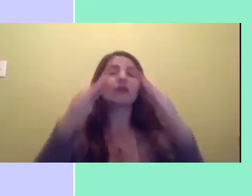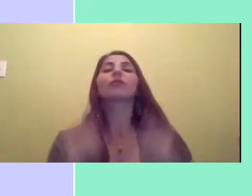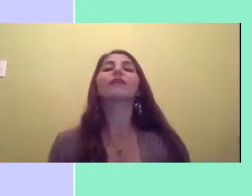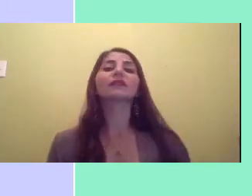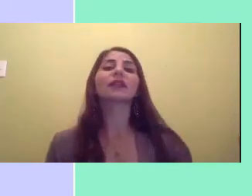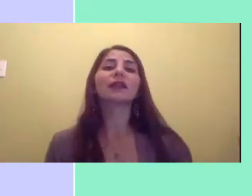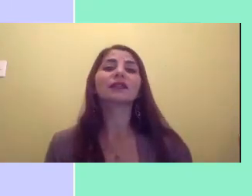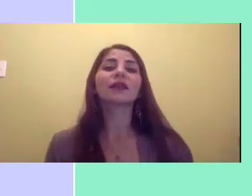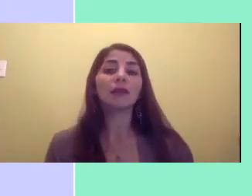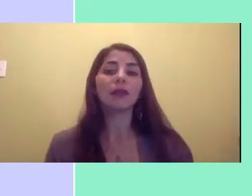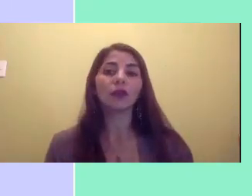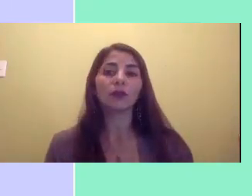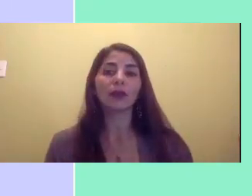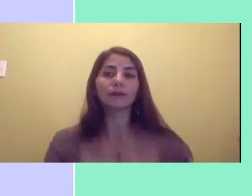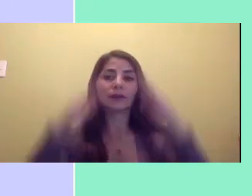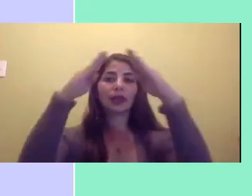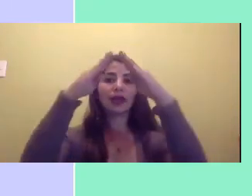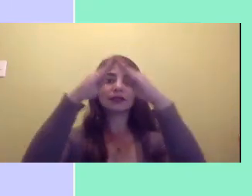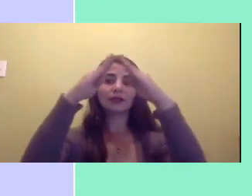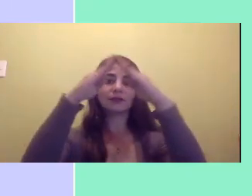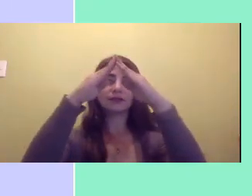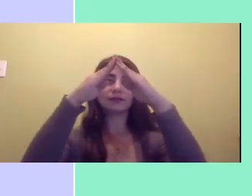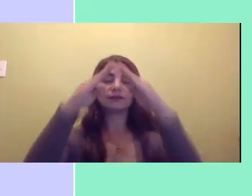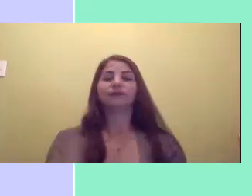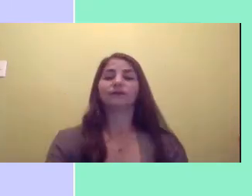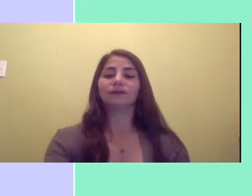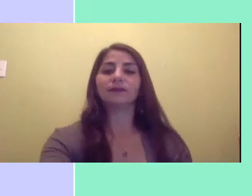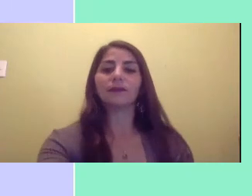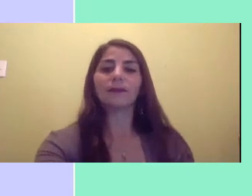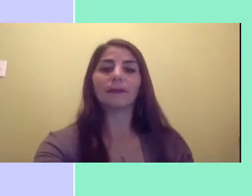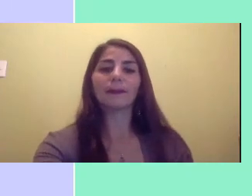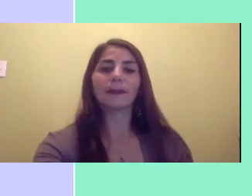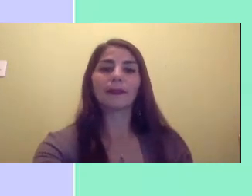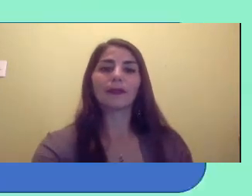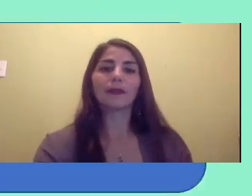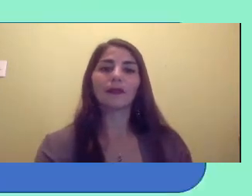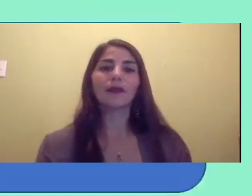hogar. Siempre va a ser esa misma forma, así.